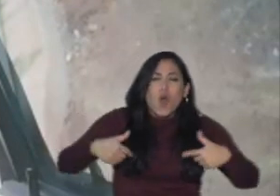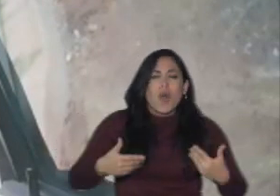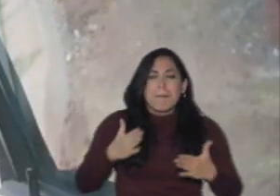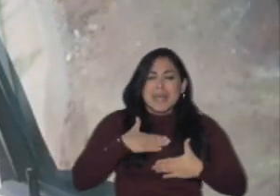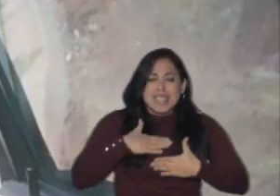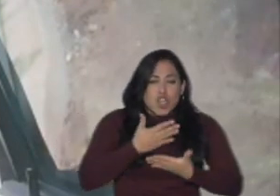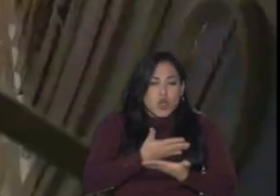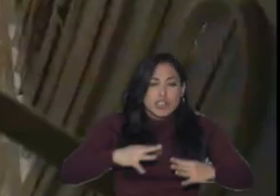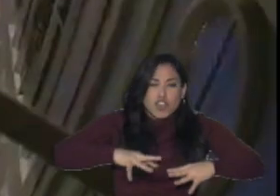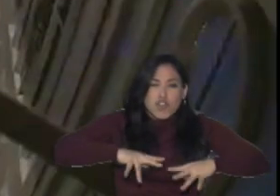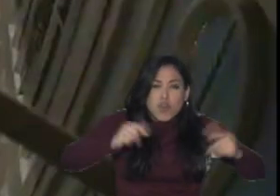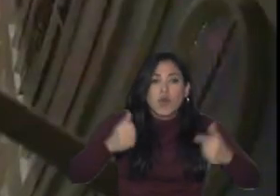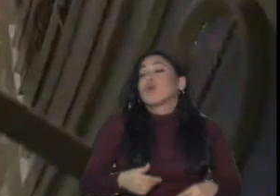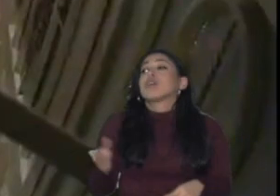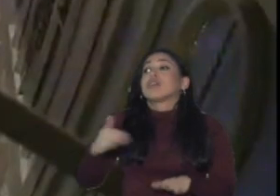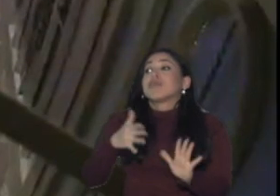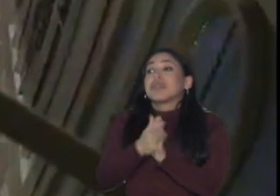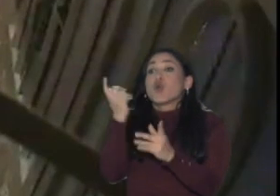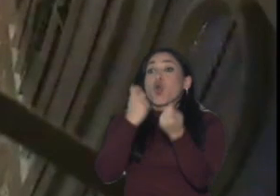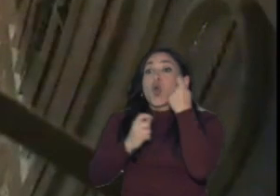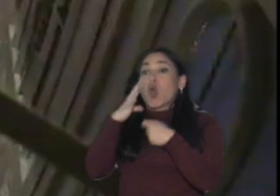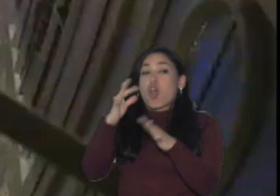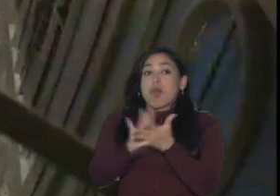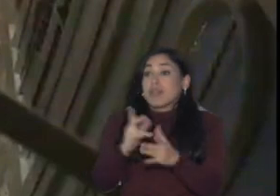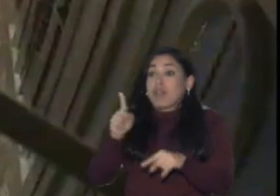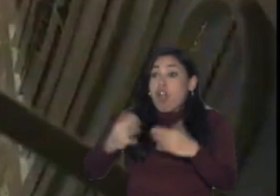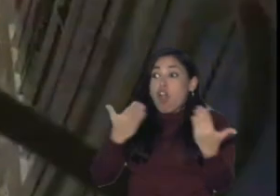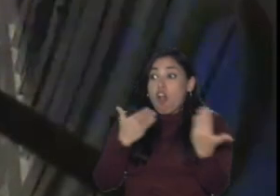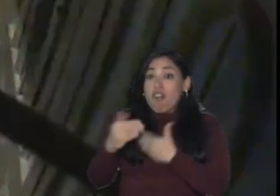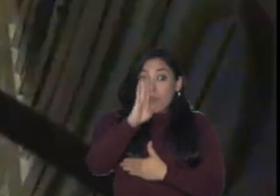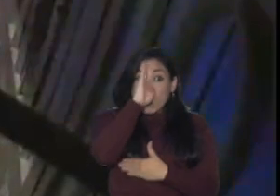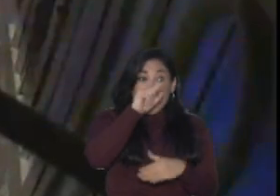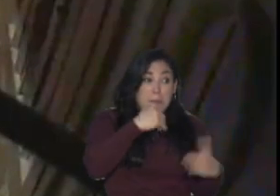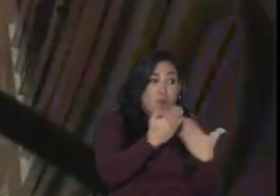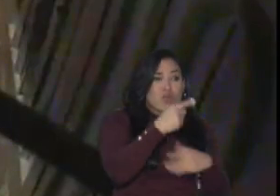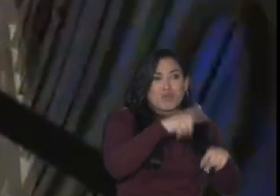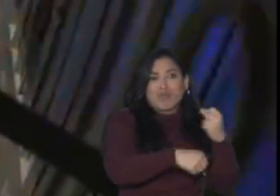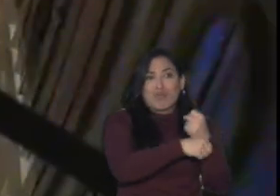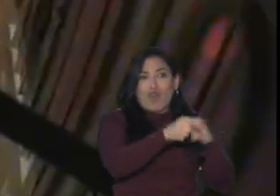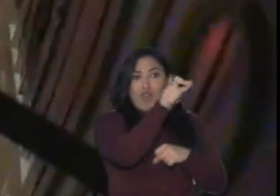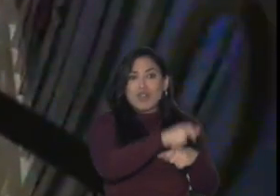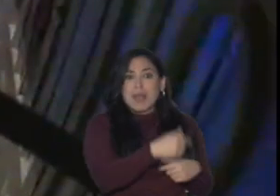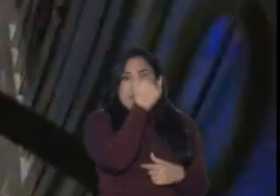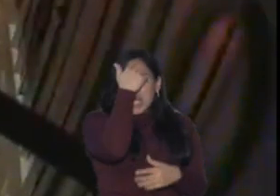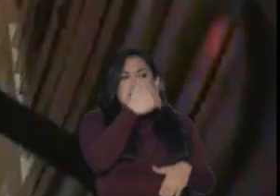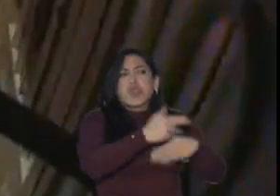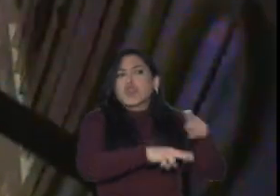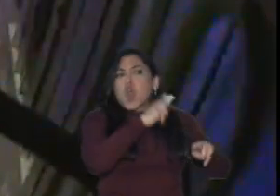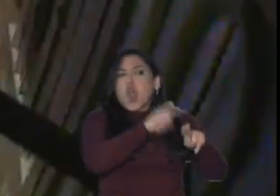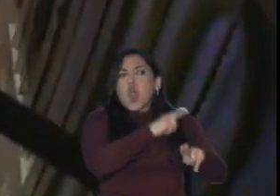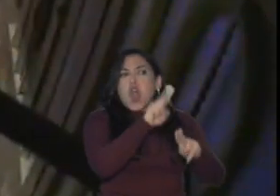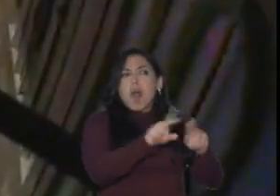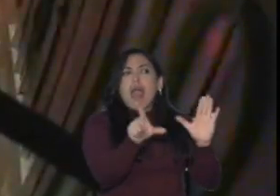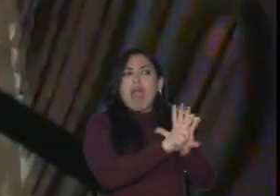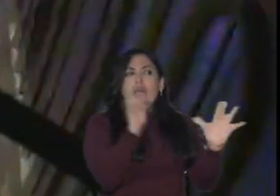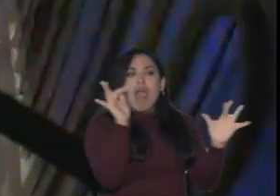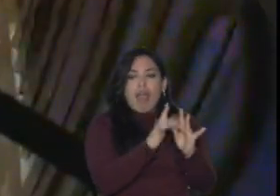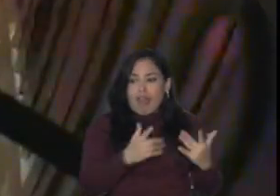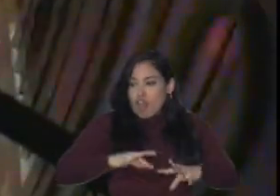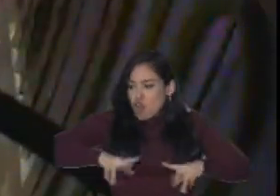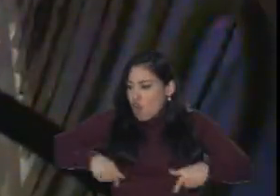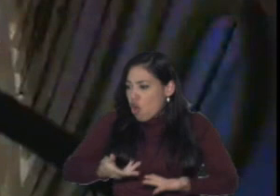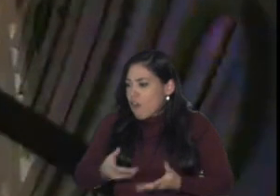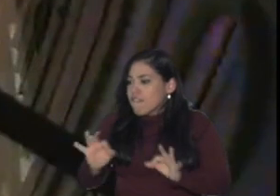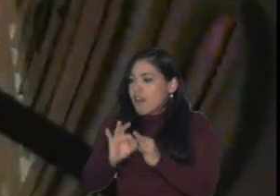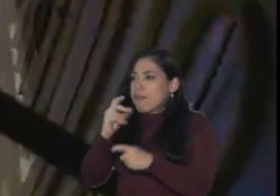mis pertenencias. Dice el comerciante que ya no se puede confiar ni en la policía. Pensó que era un procedimiento legal y terminó robado y con